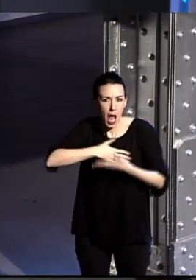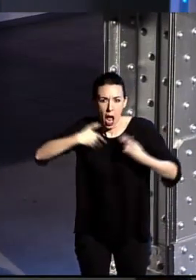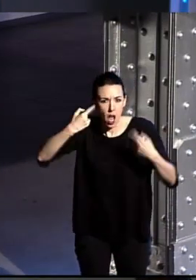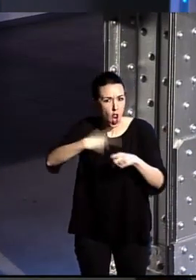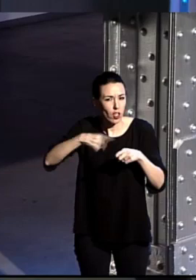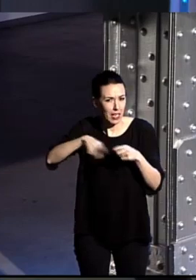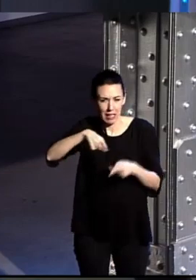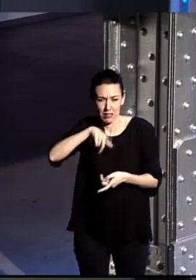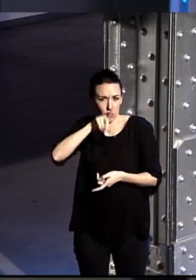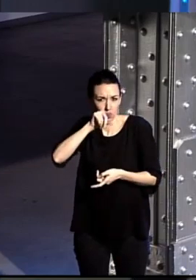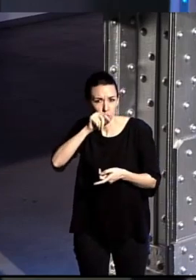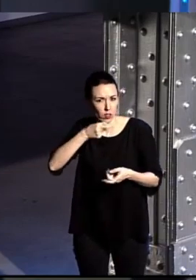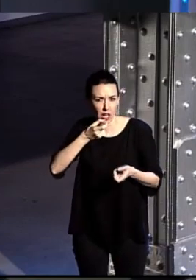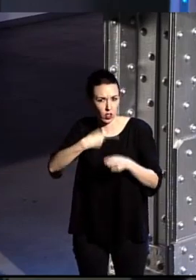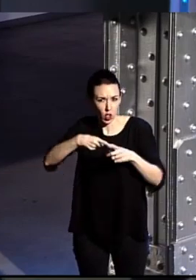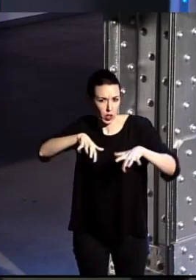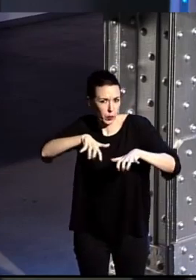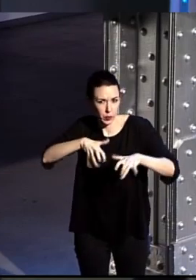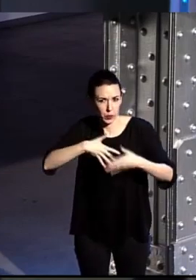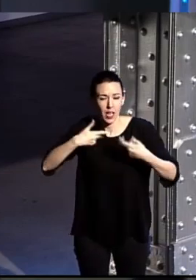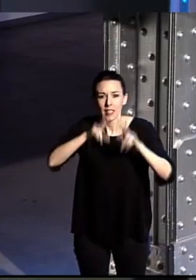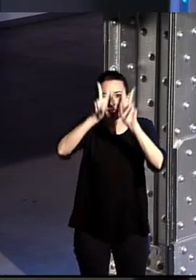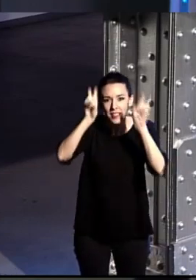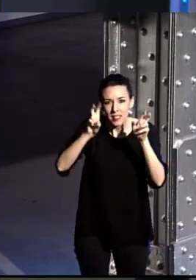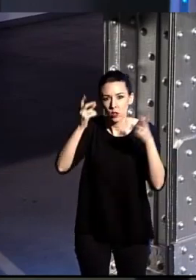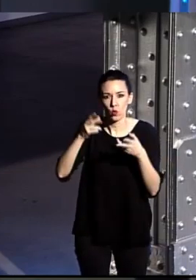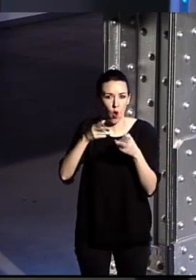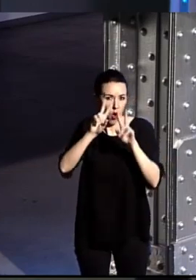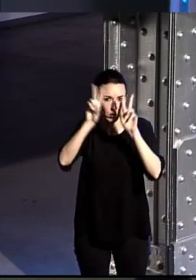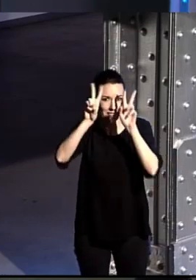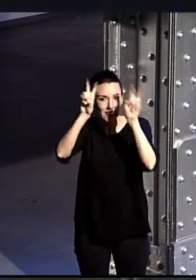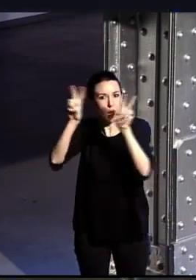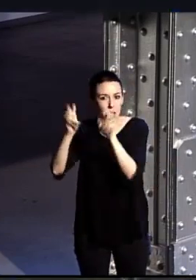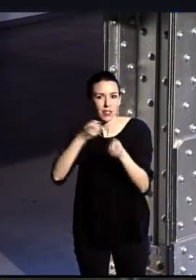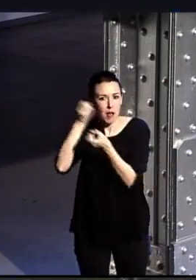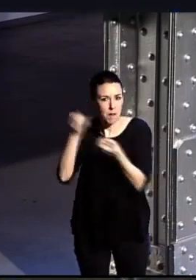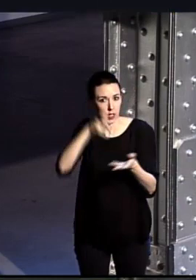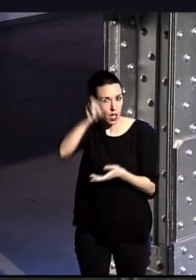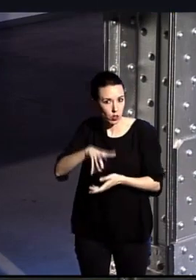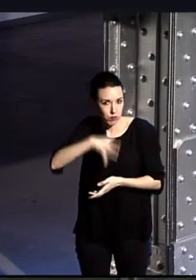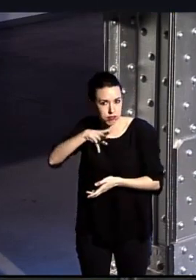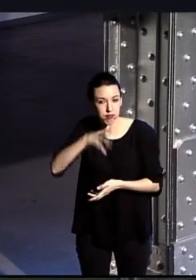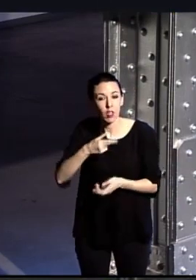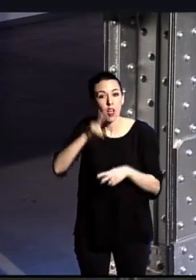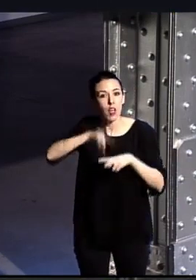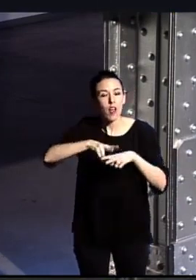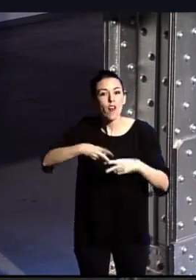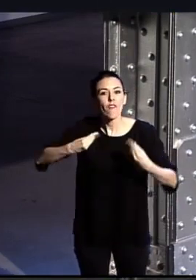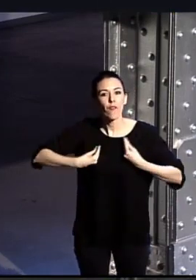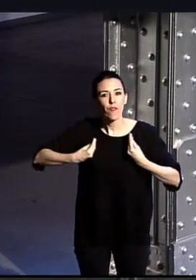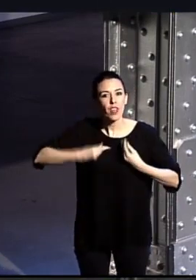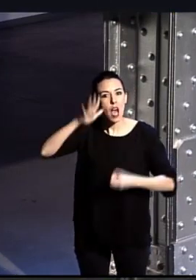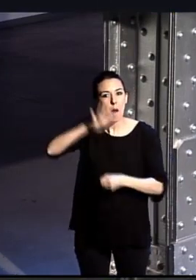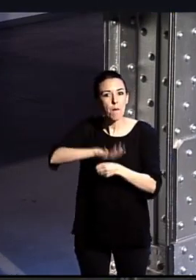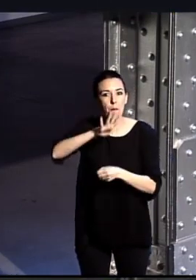de esta charla de hoy, de título, temática, invitadas e invitados apasionantes. El hashtag es Vida